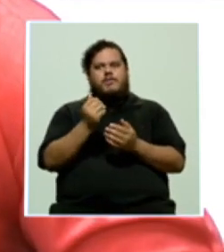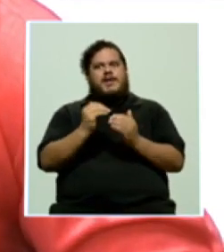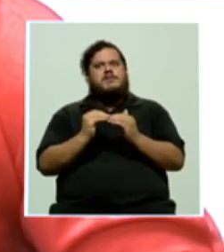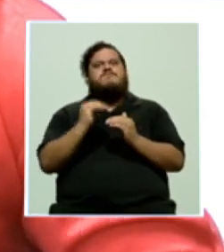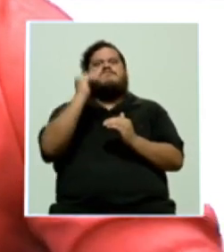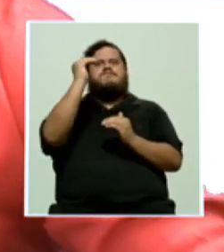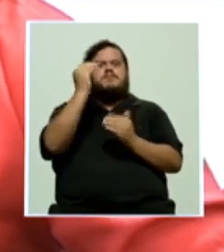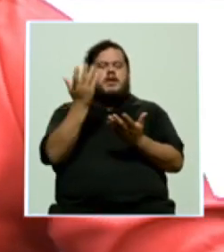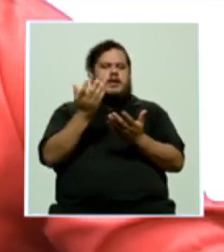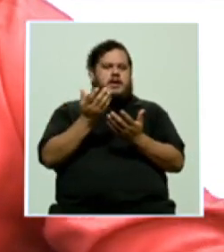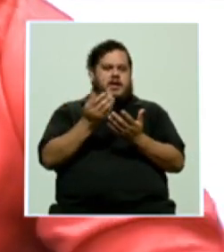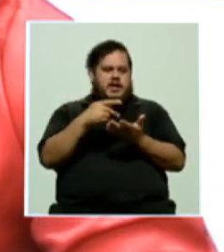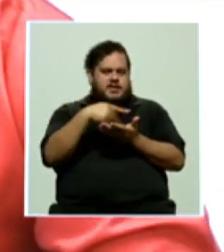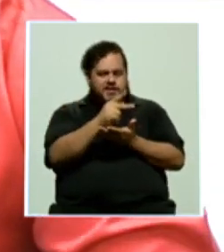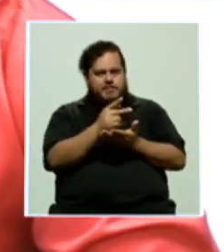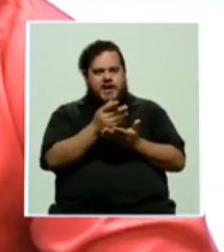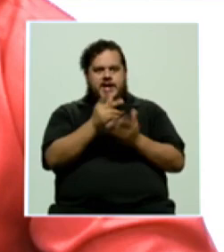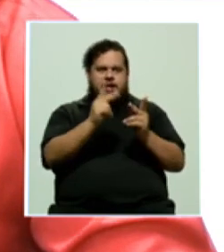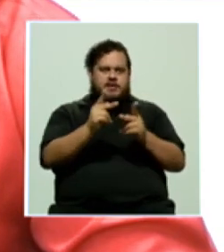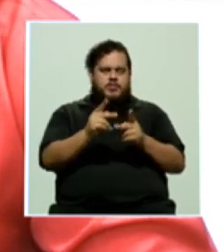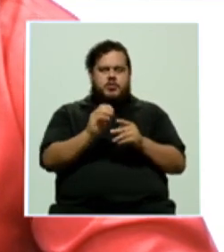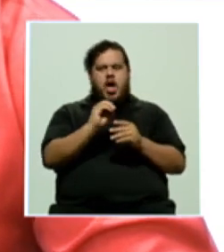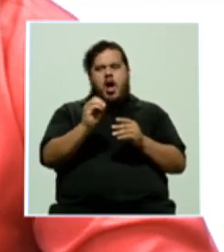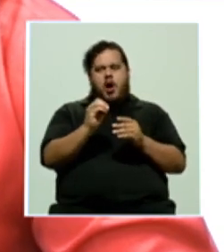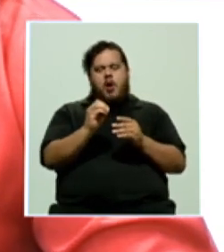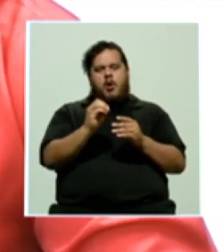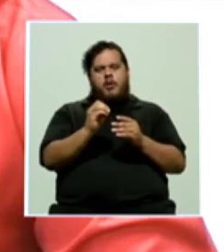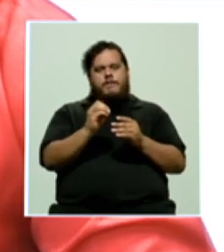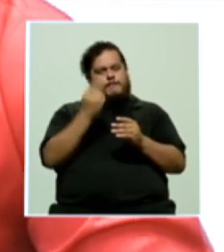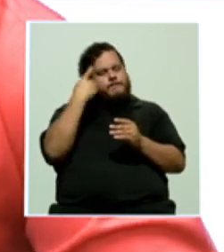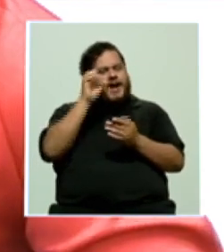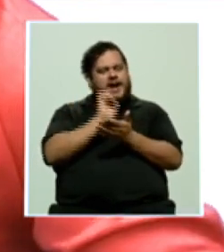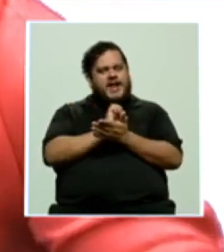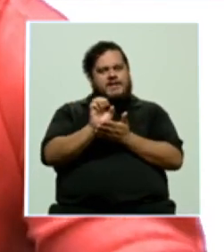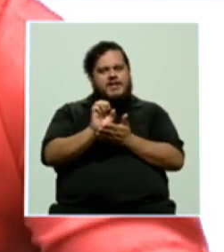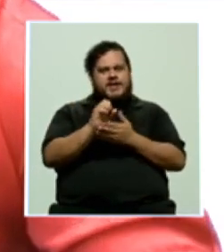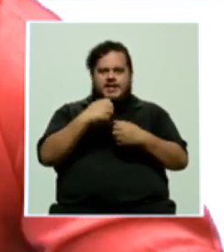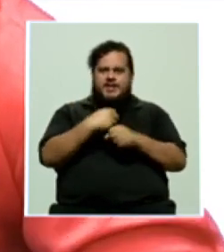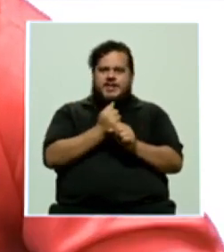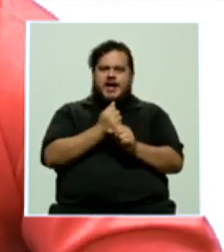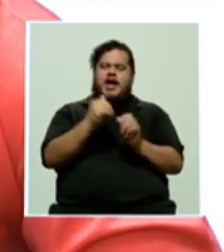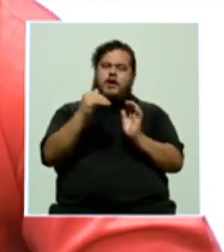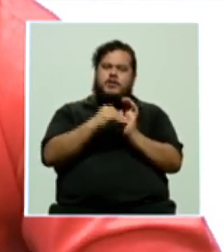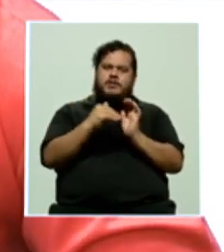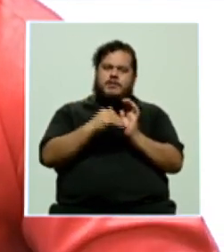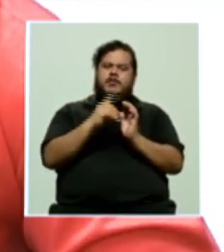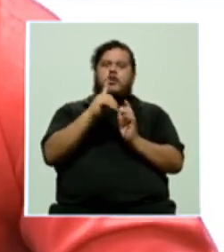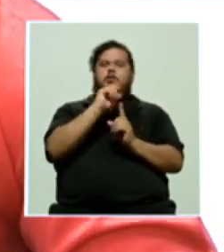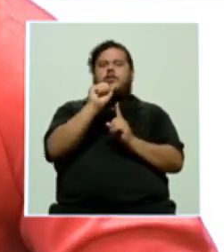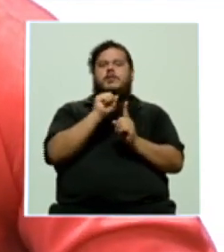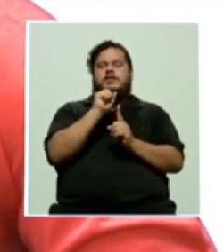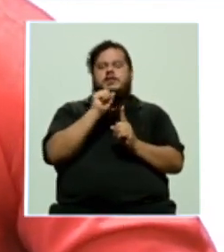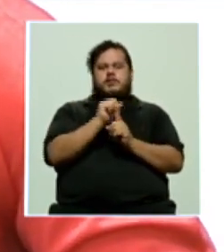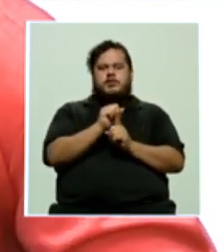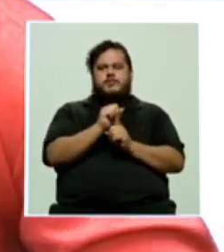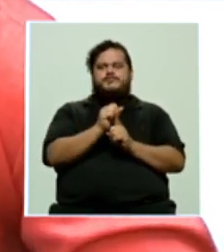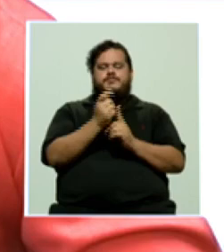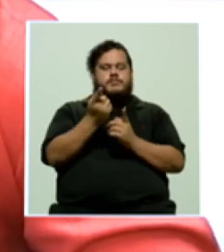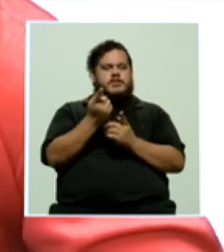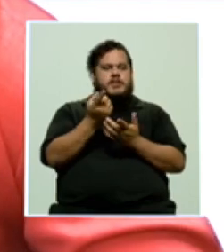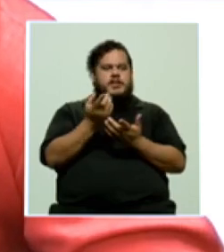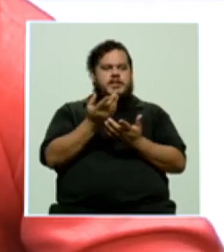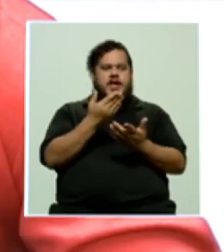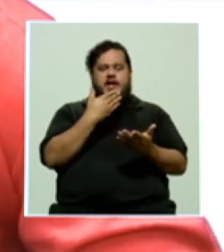salarial única, ni tampoco la vaya a descuadrar para poder prevenir que se genere otra vez una situación de inequidad salarial entre